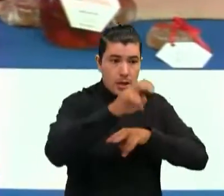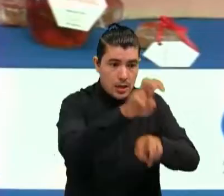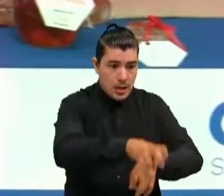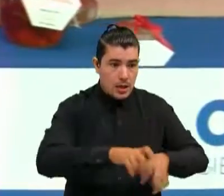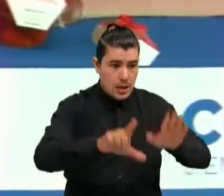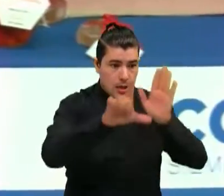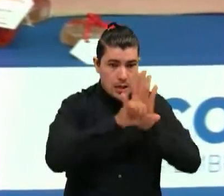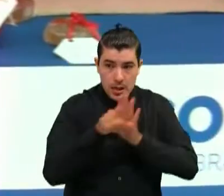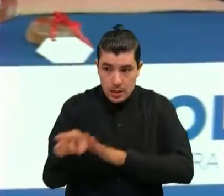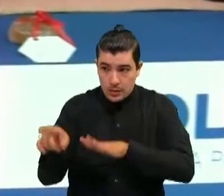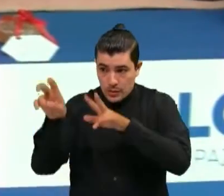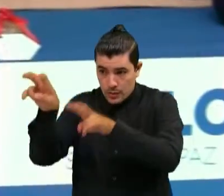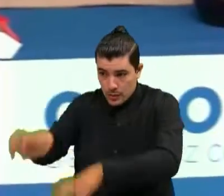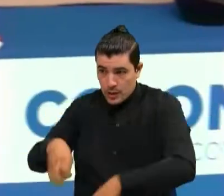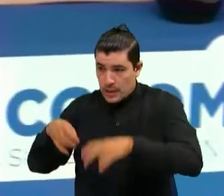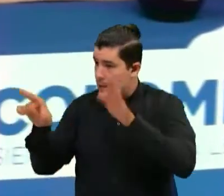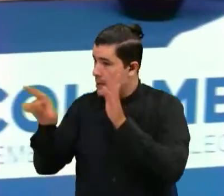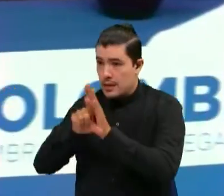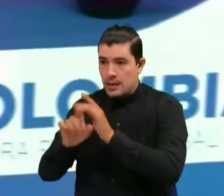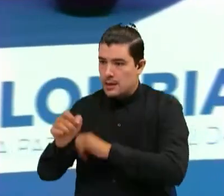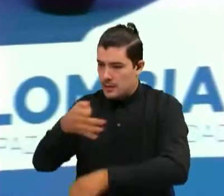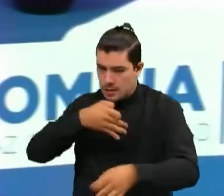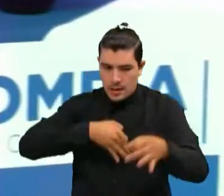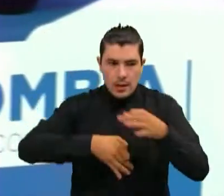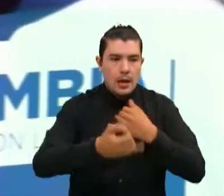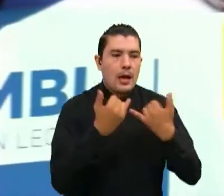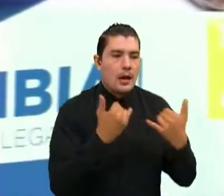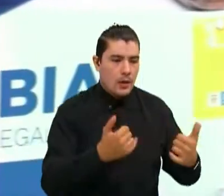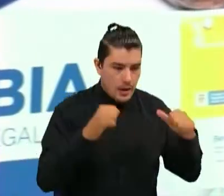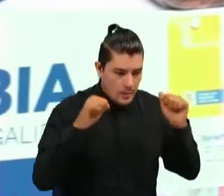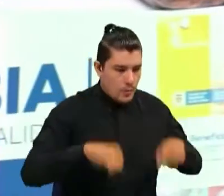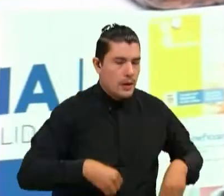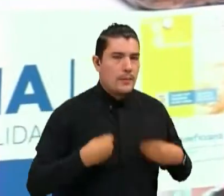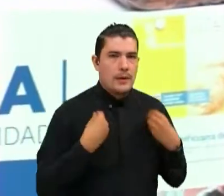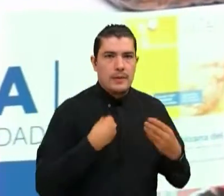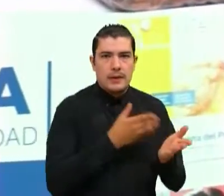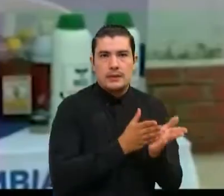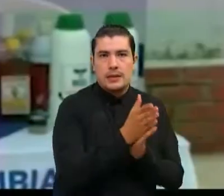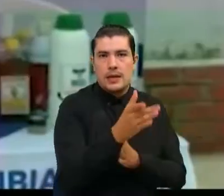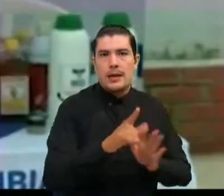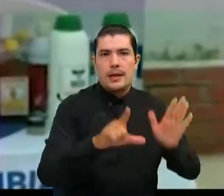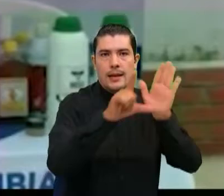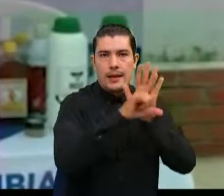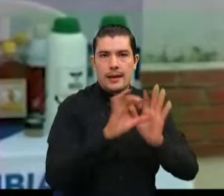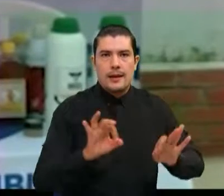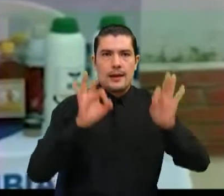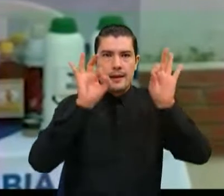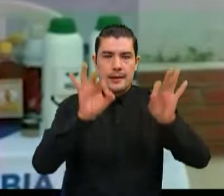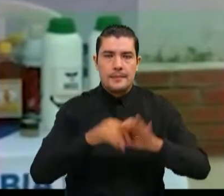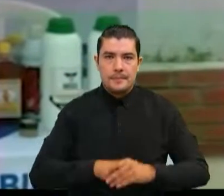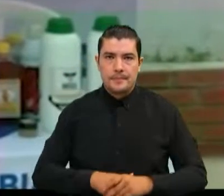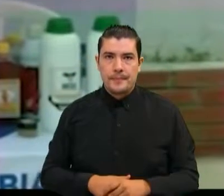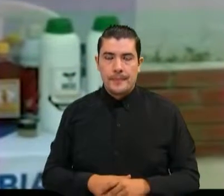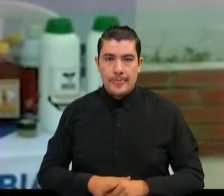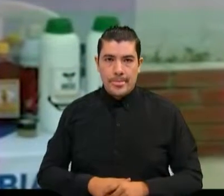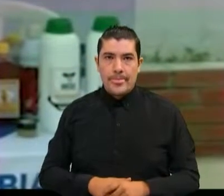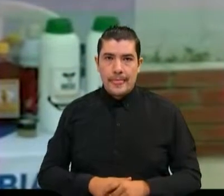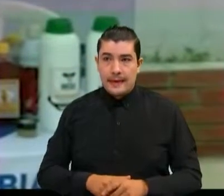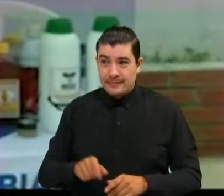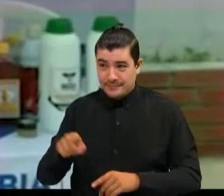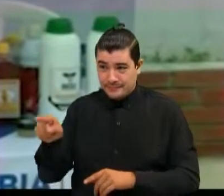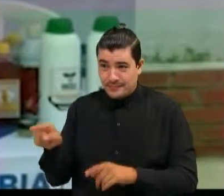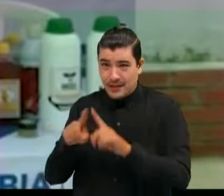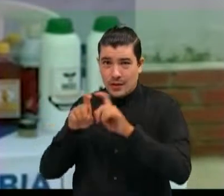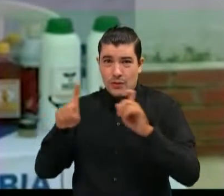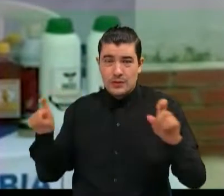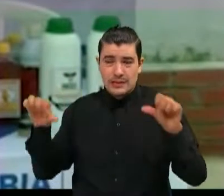la producción que hoy le permite vivir en la legalidad. Eso hoy en día prácticamente no lo lleva uno nada bueno, porque eso